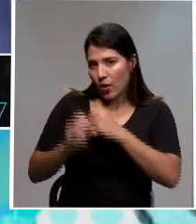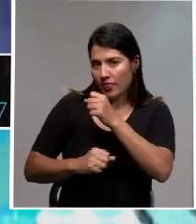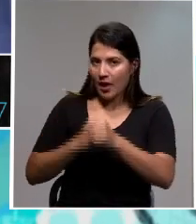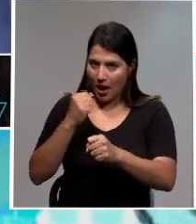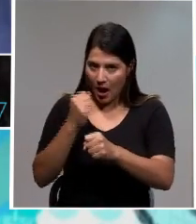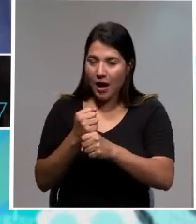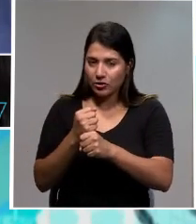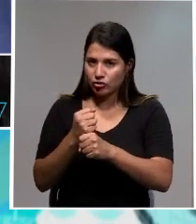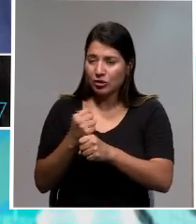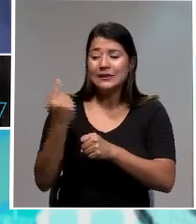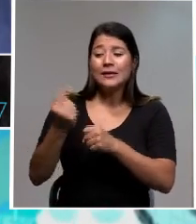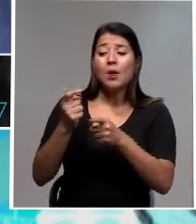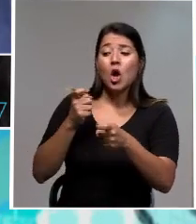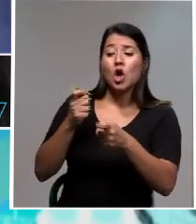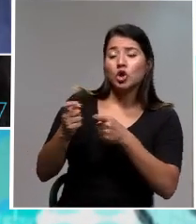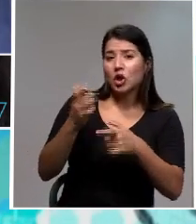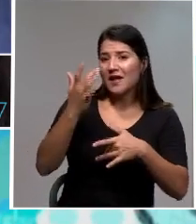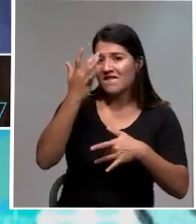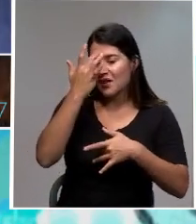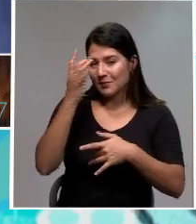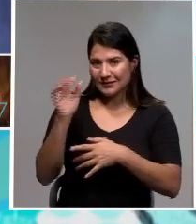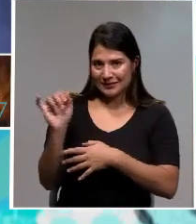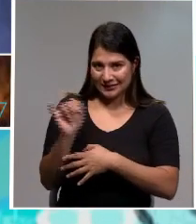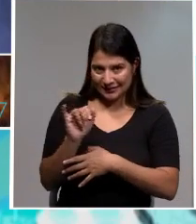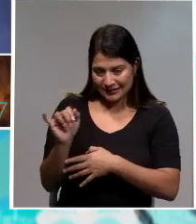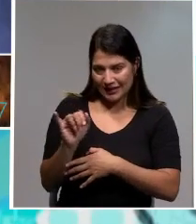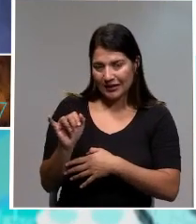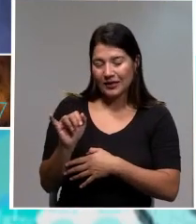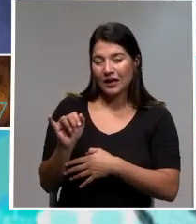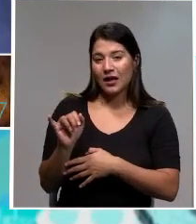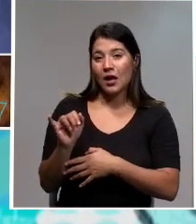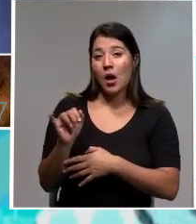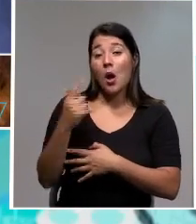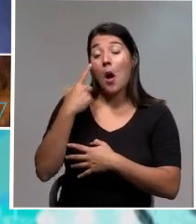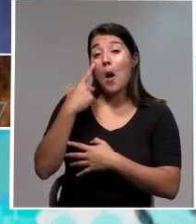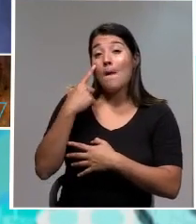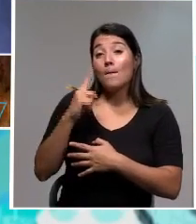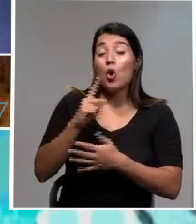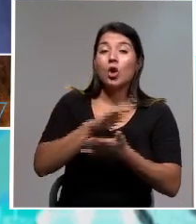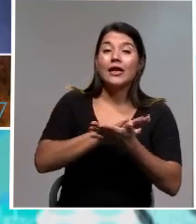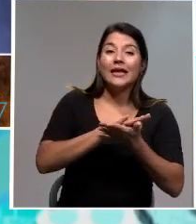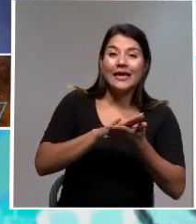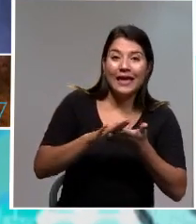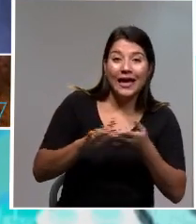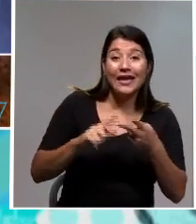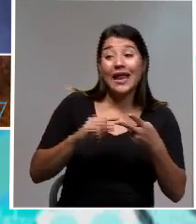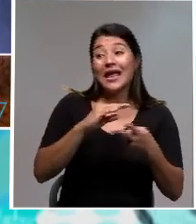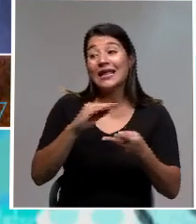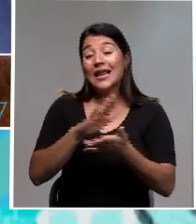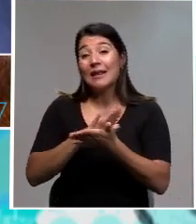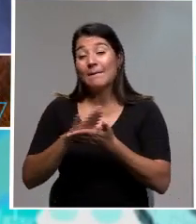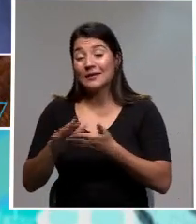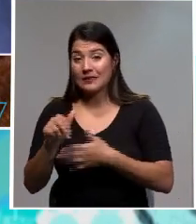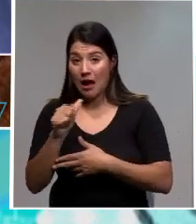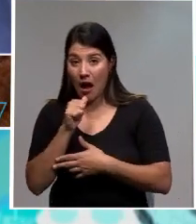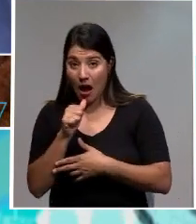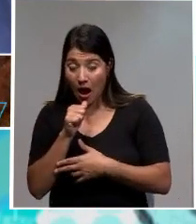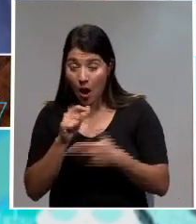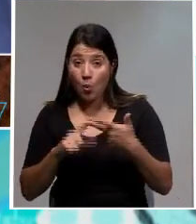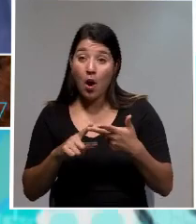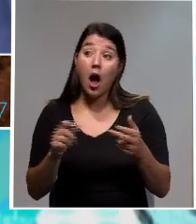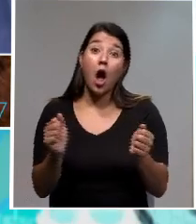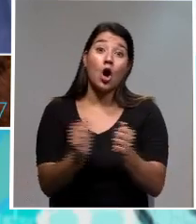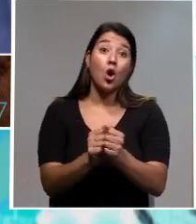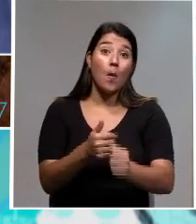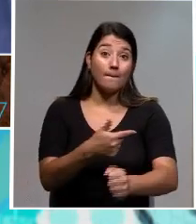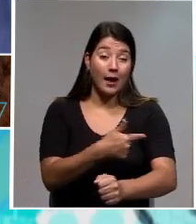enfermedades infecciosas, a través particularmente de la higiene y la potabilización del agua, a través de las